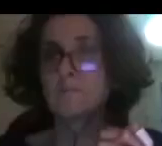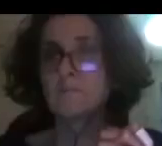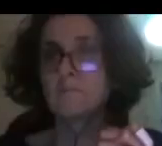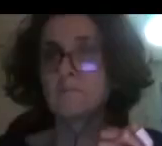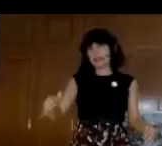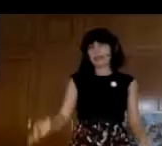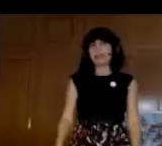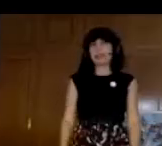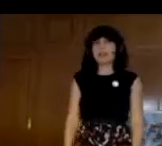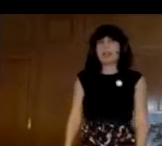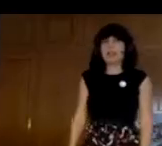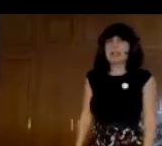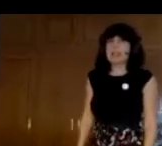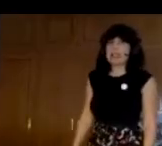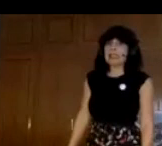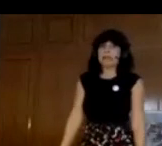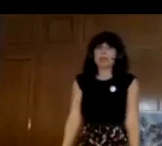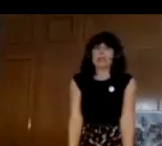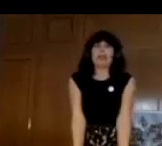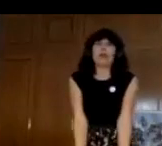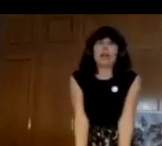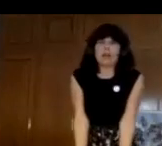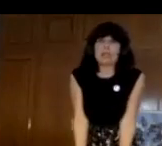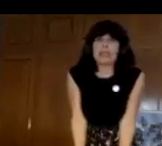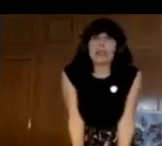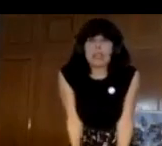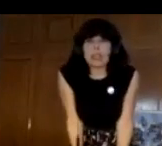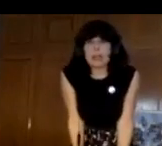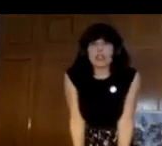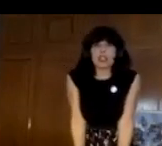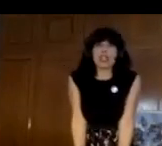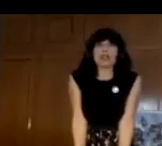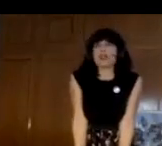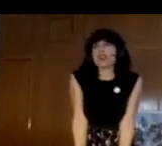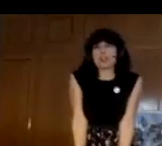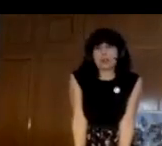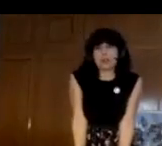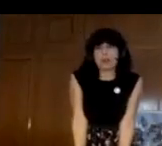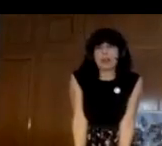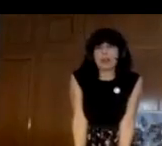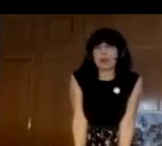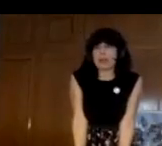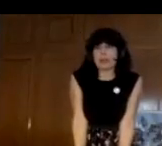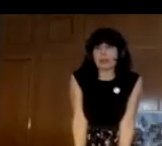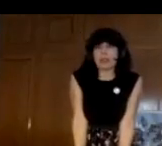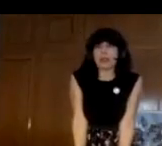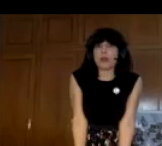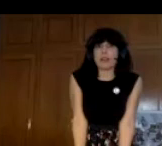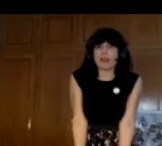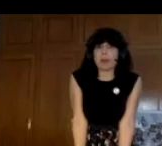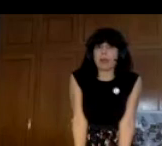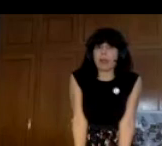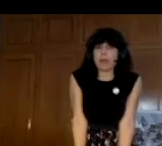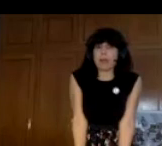Hay un decrecimiento y tiene lugar una serie de acontecimientos históricos, no los hemos nombrado aquí porque se sucede todo